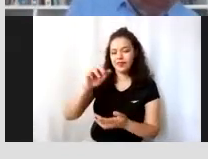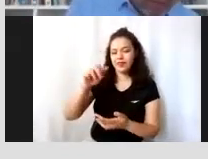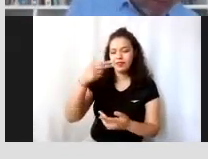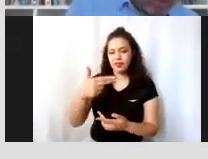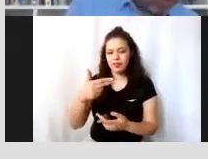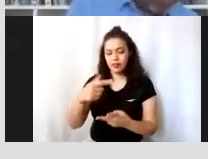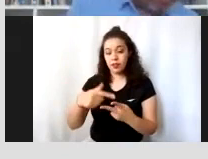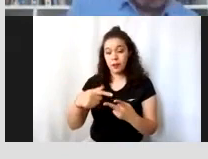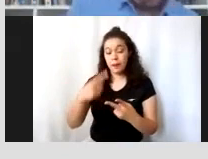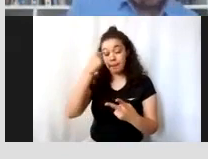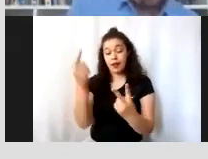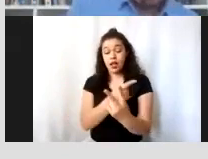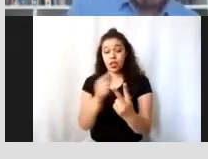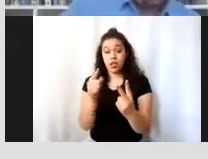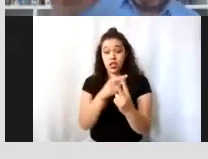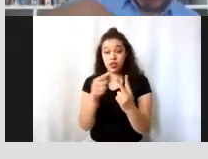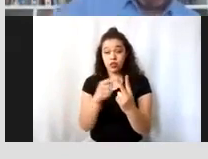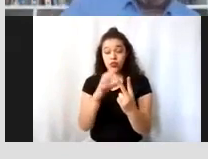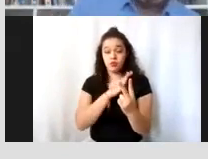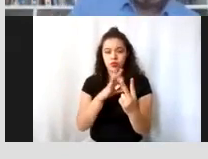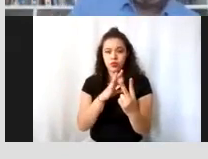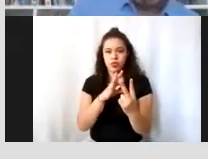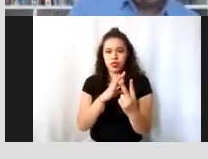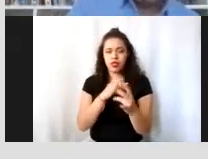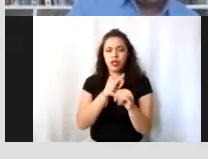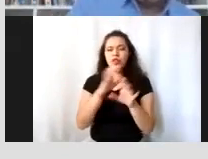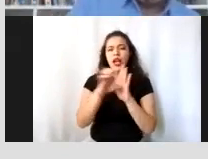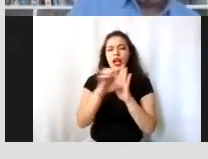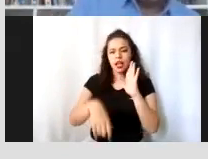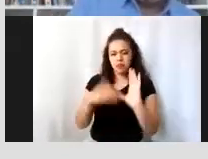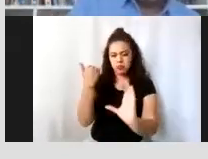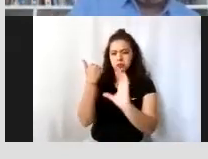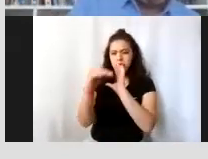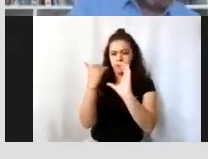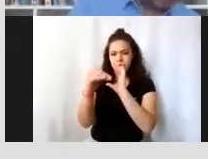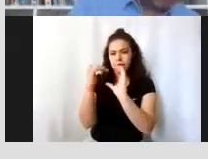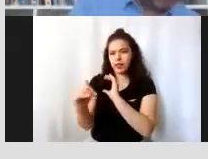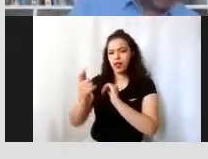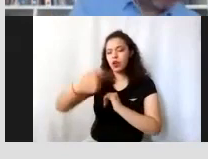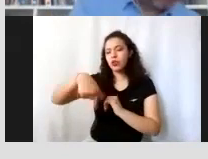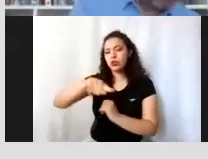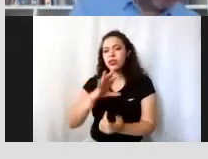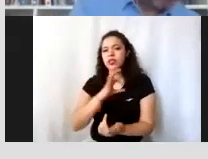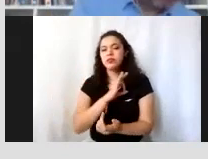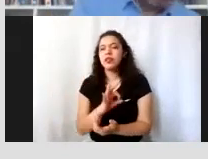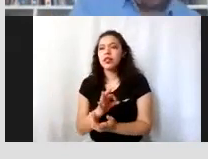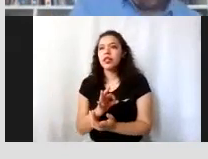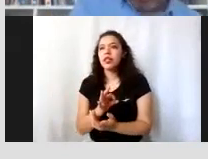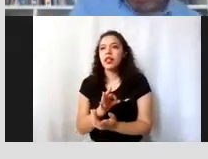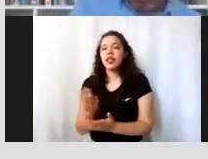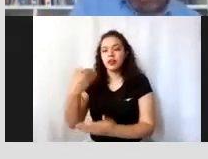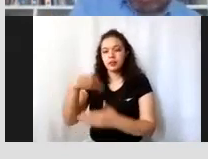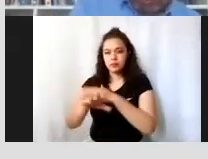para que a través de ellos puedan ustedes, les voy a pasar estos ejemplos para que ustedes puedan acceder a ellos.